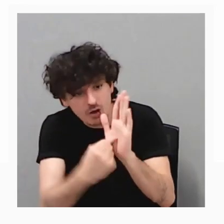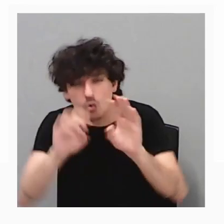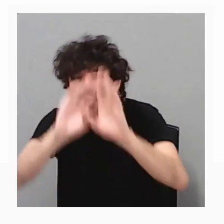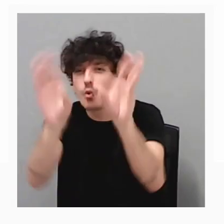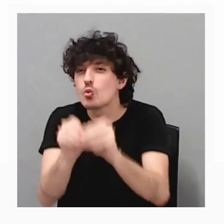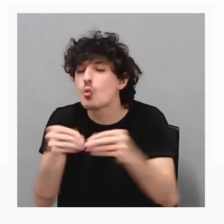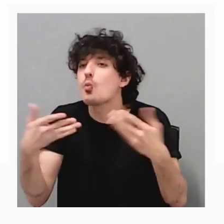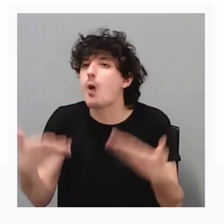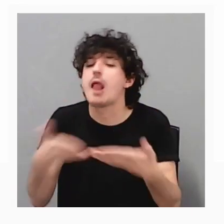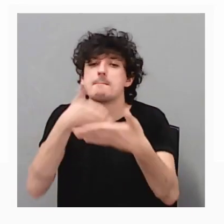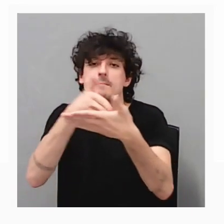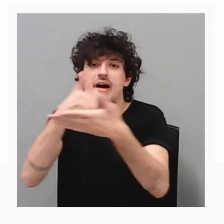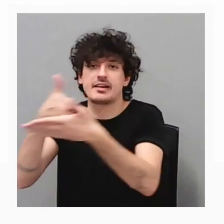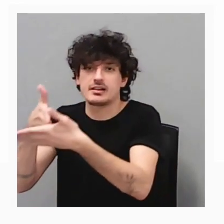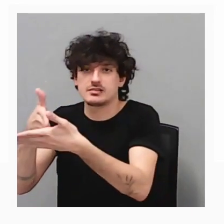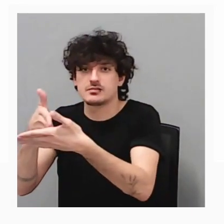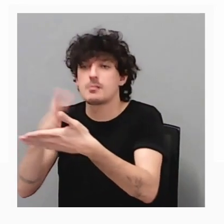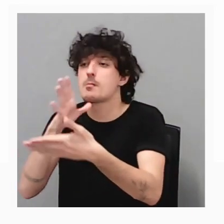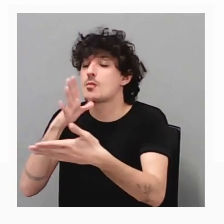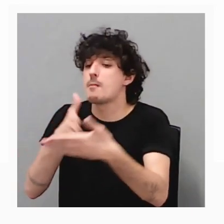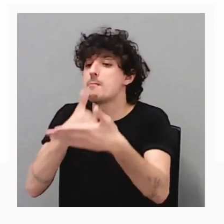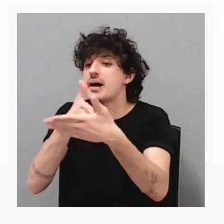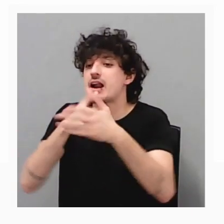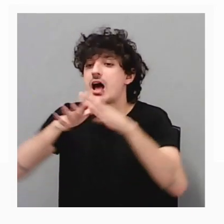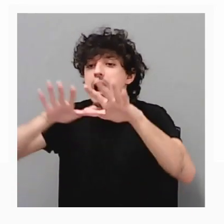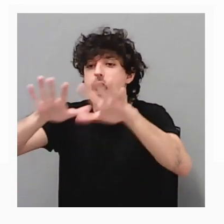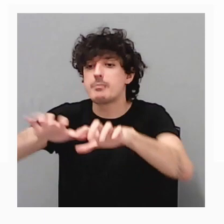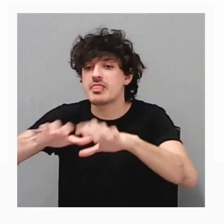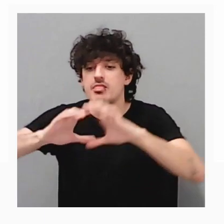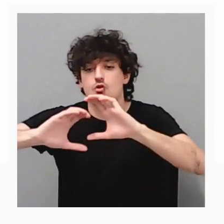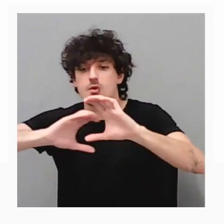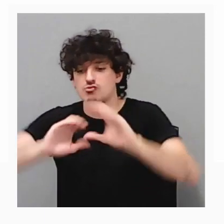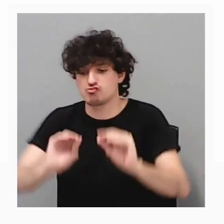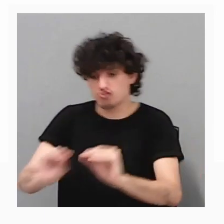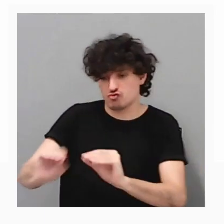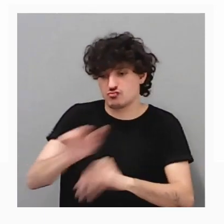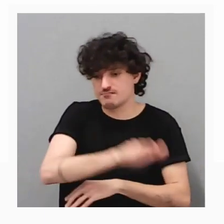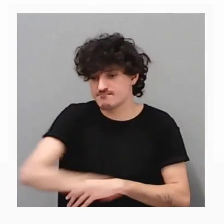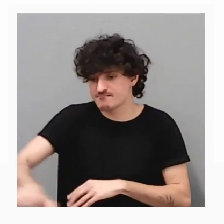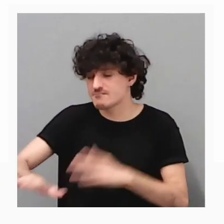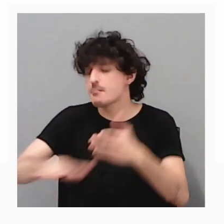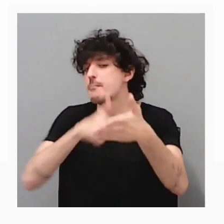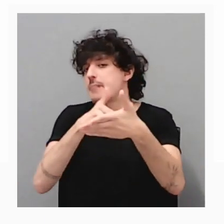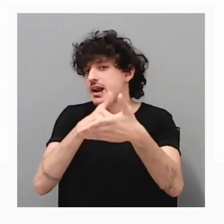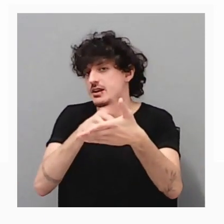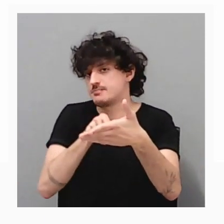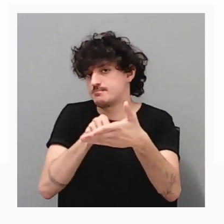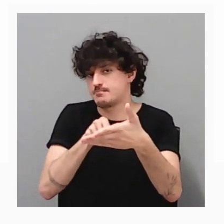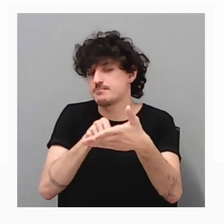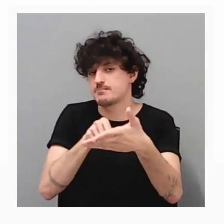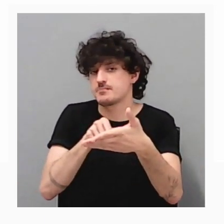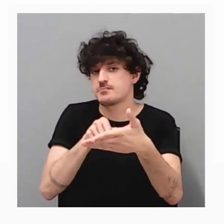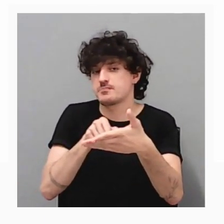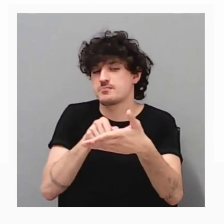las causas de las barreras del aprendizaje y de la comunicación de los niños. Entonces, podrían ser